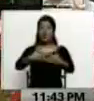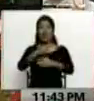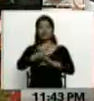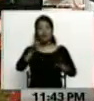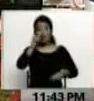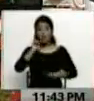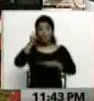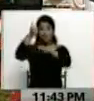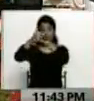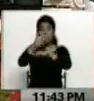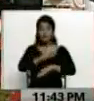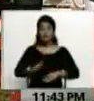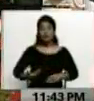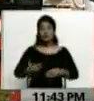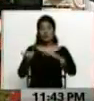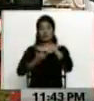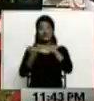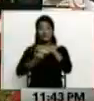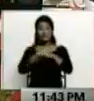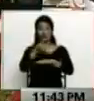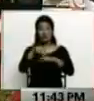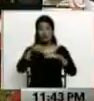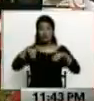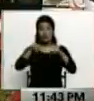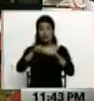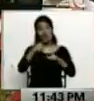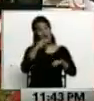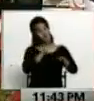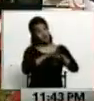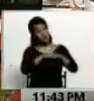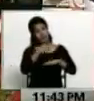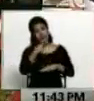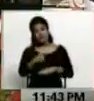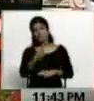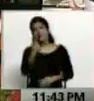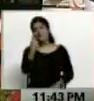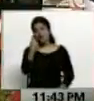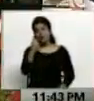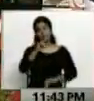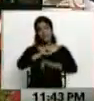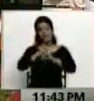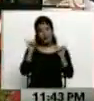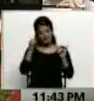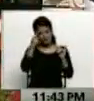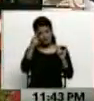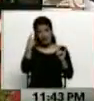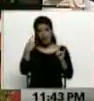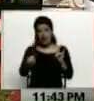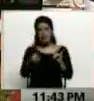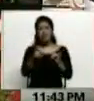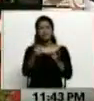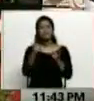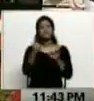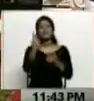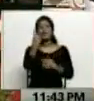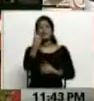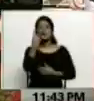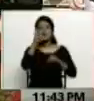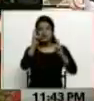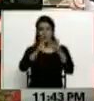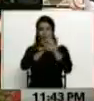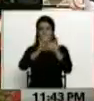bien claro ha sido el director del el presidente ind director tiene que acabarse una figura que desafortunadamente